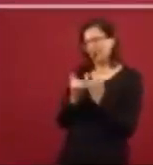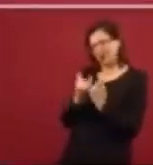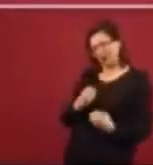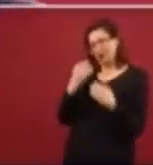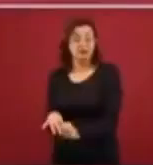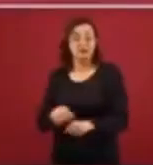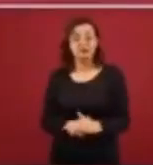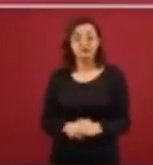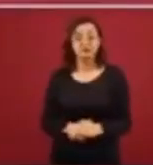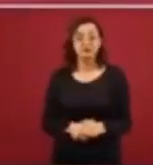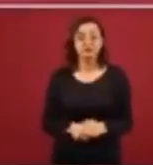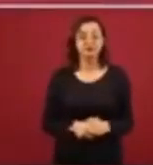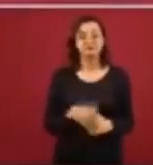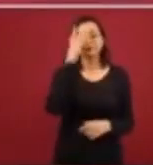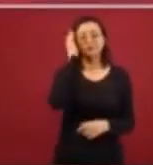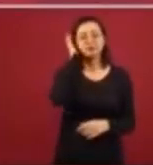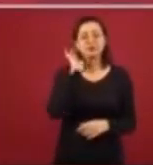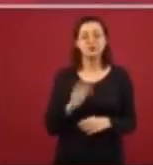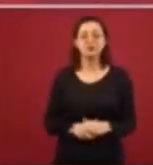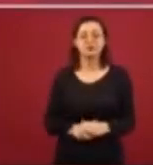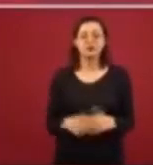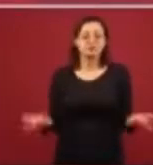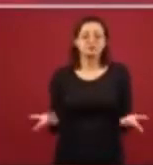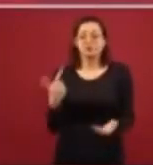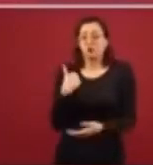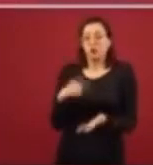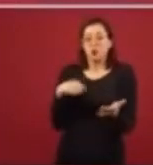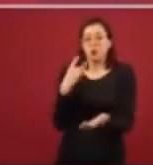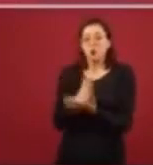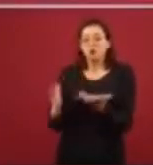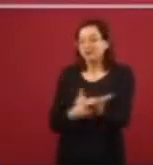informar. Entonces, la única cosa que planteé fue, a ver,